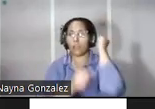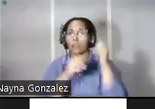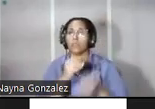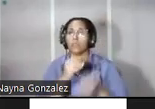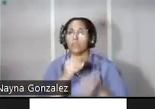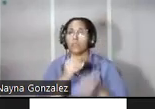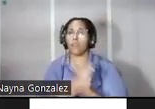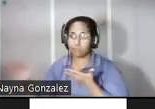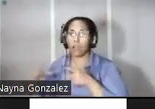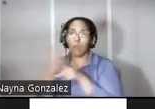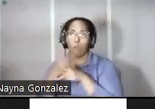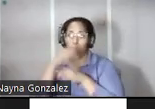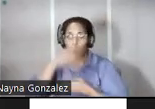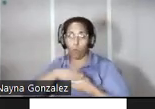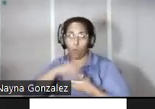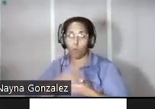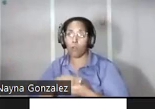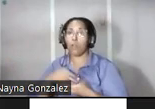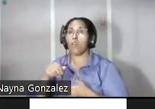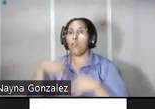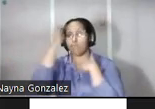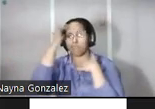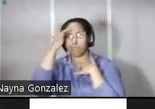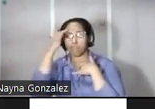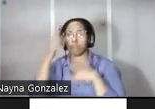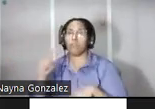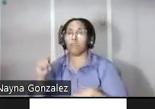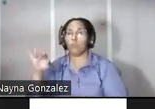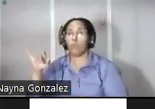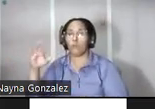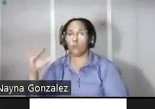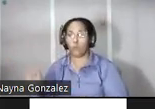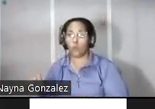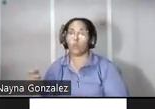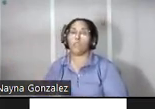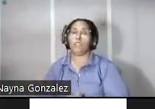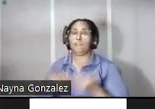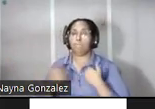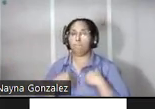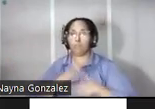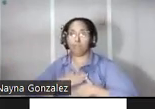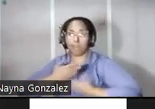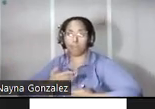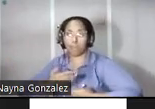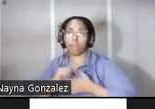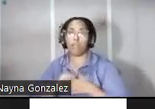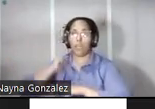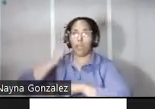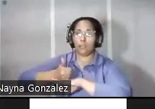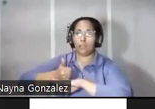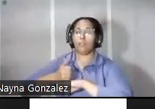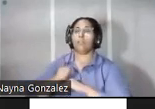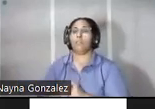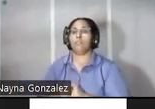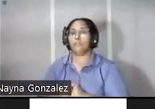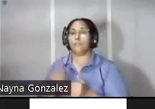marginación, el cuidado de sus hijos y la tuberculosis en su hogar. Al llevar una relación estable, estaba sufriendo de antemano